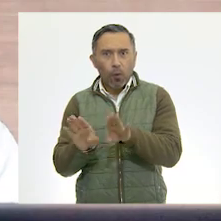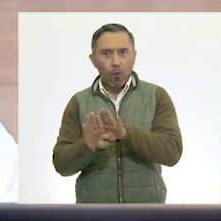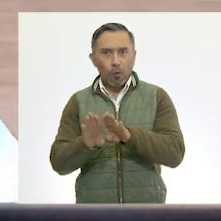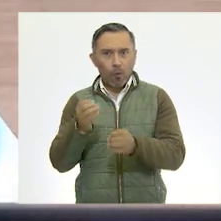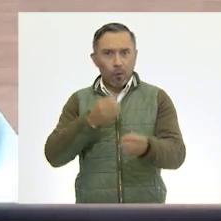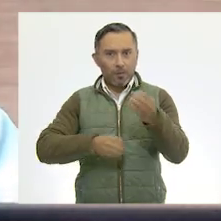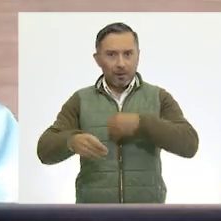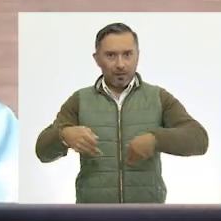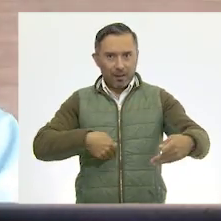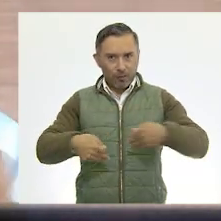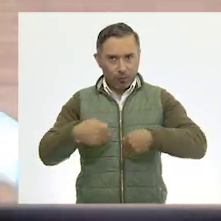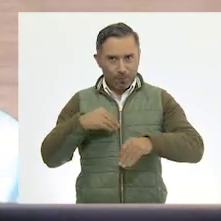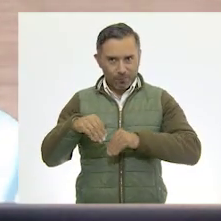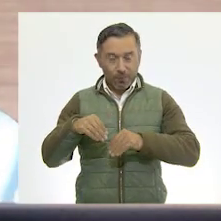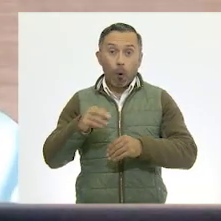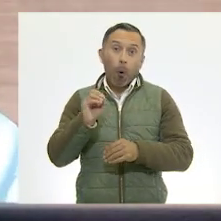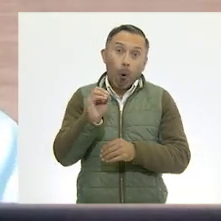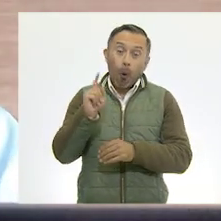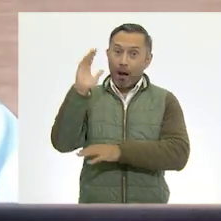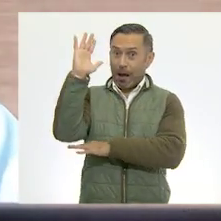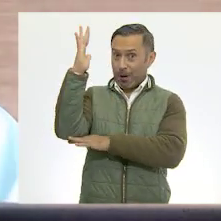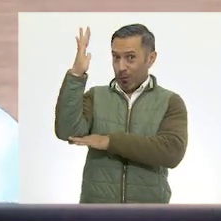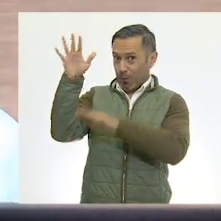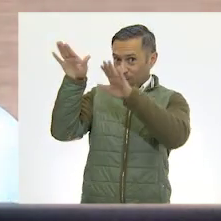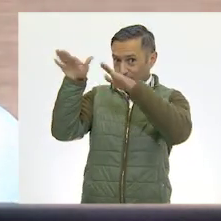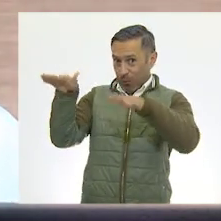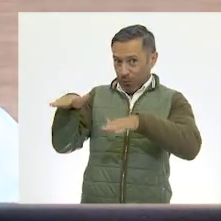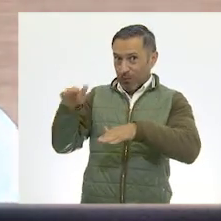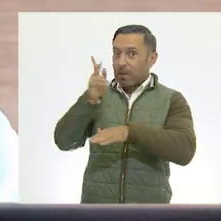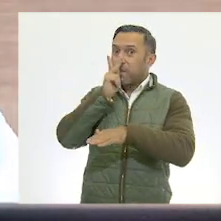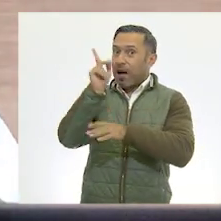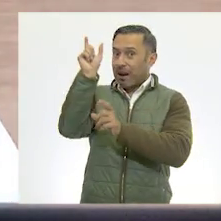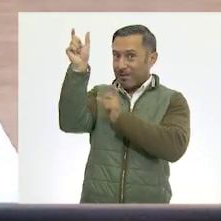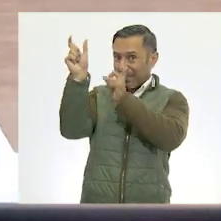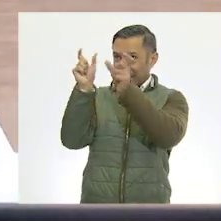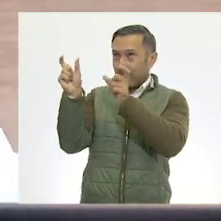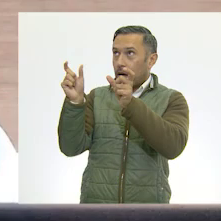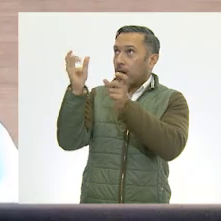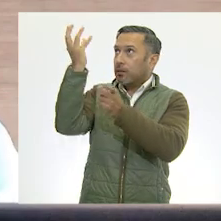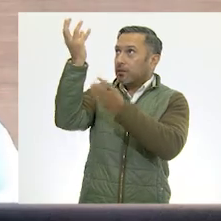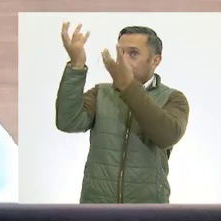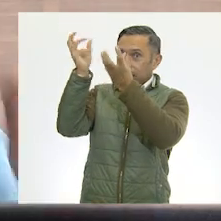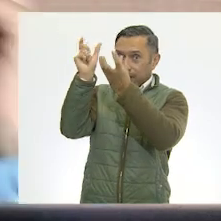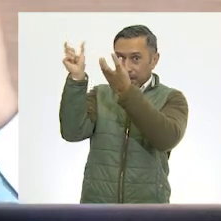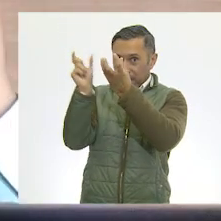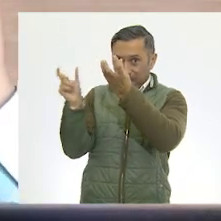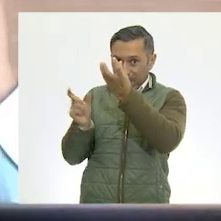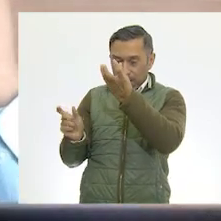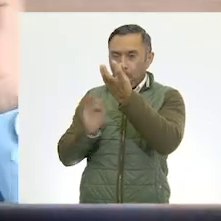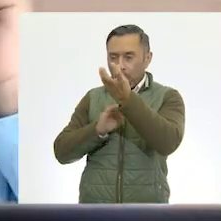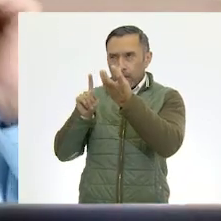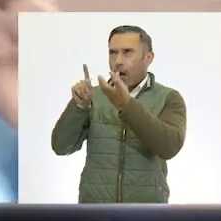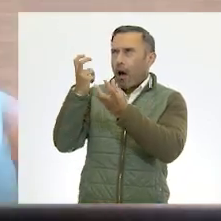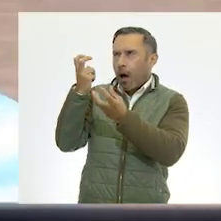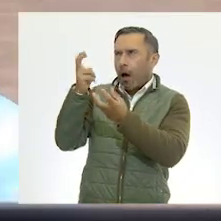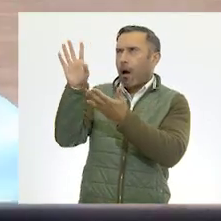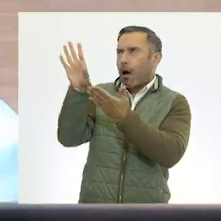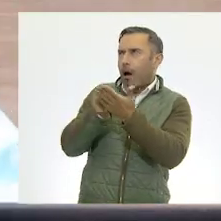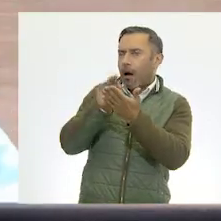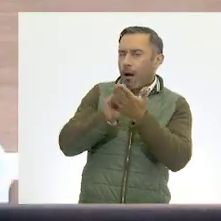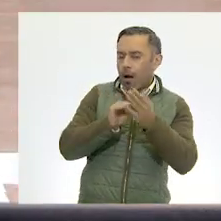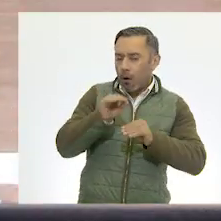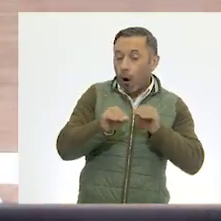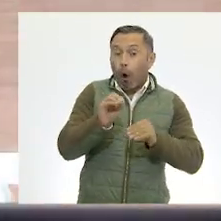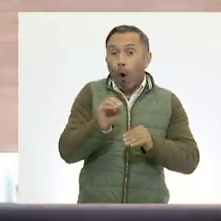estas esferas o de esta red semántica e ir construyendo otra forma de ver la película, incluso cambiando radicalmente un